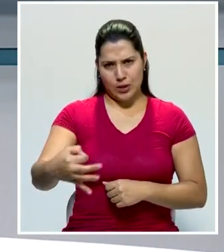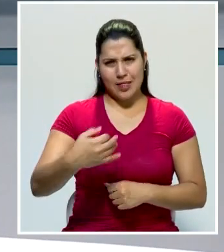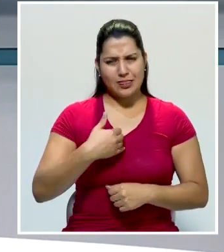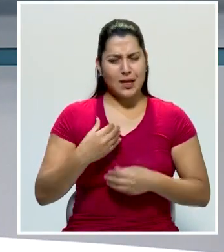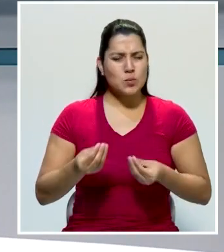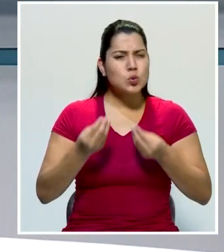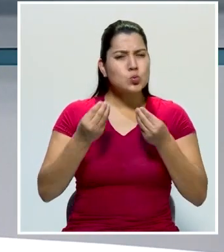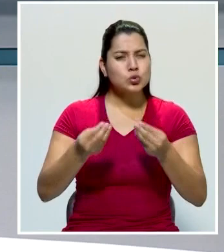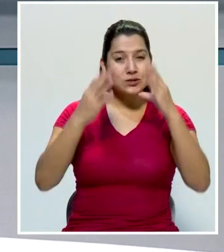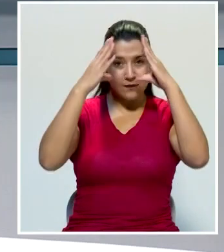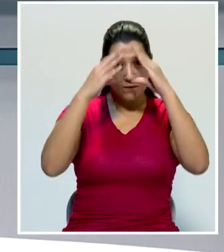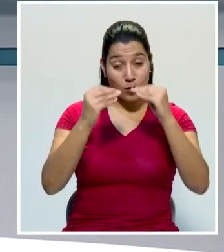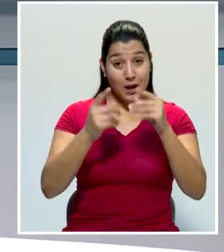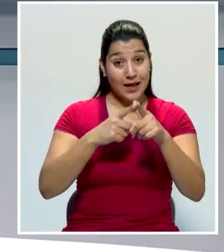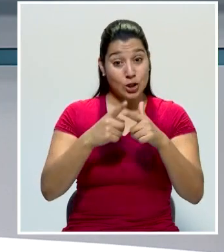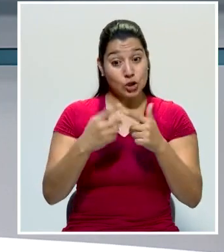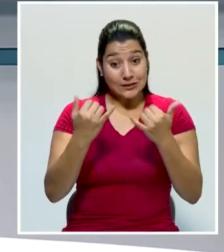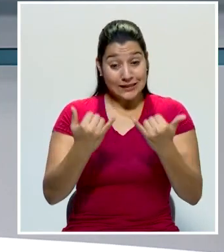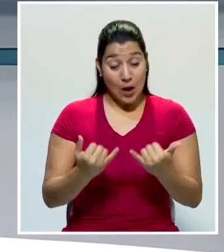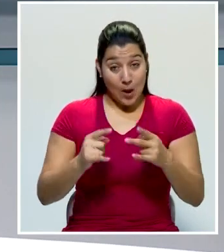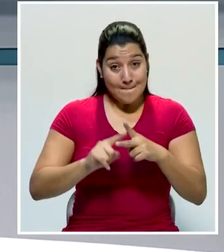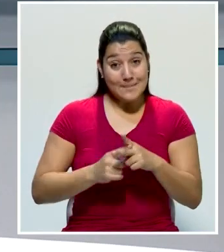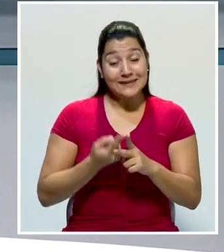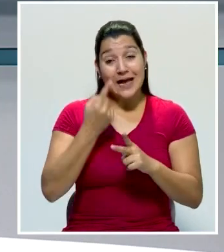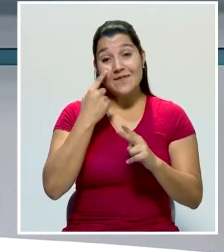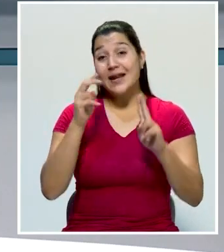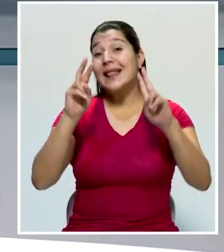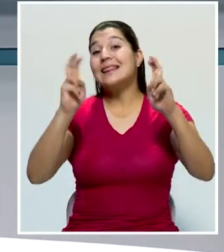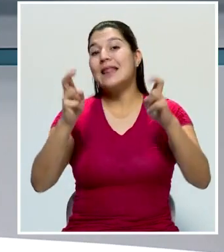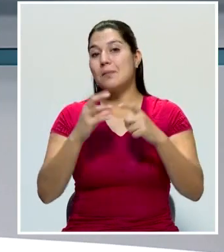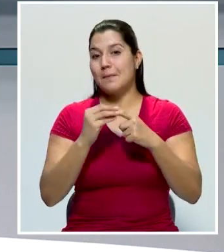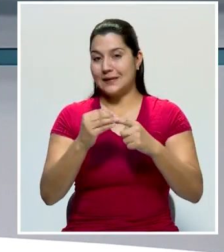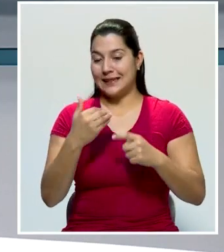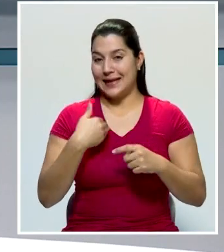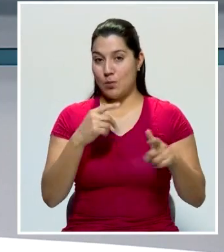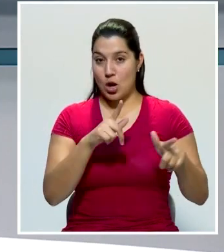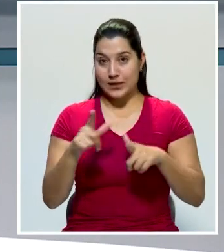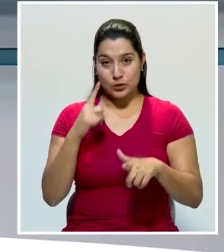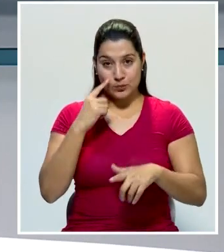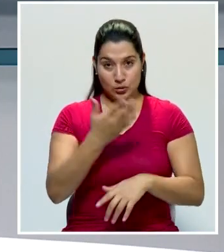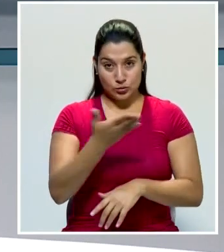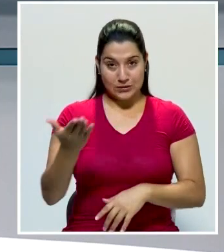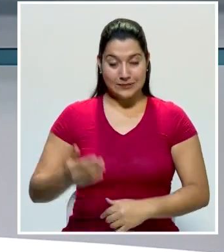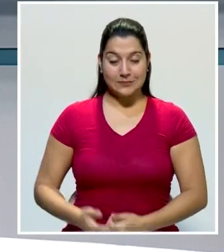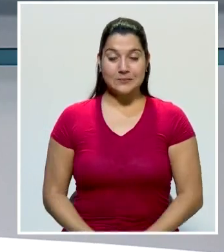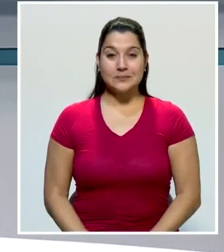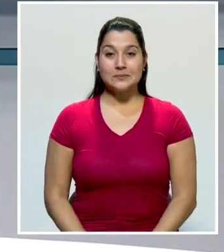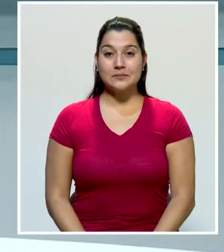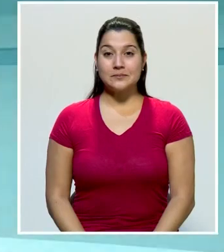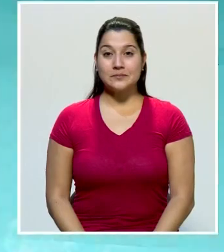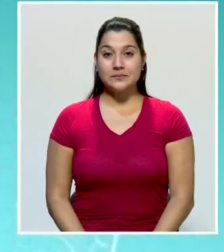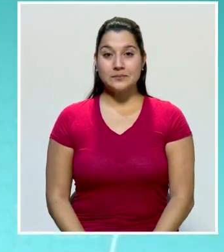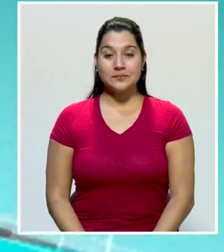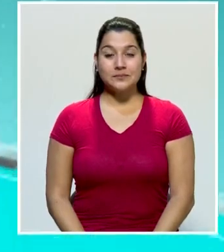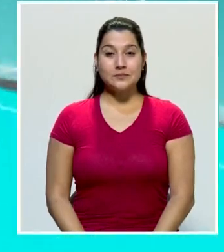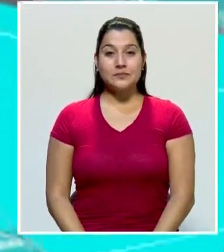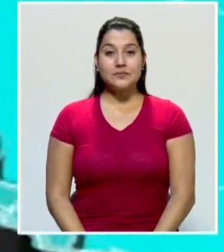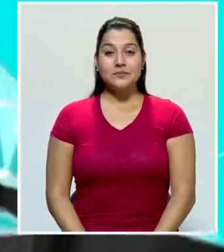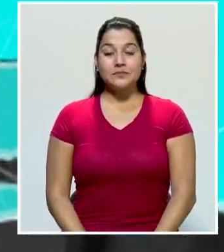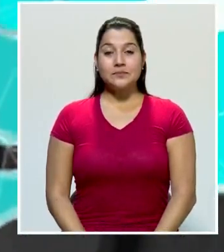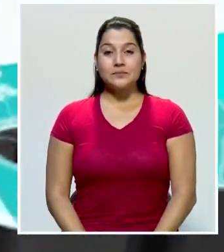agenda intensa, así que vamos ahora a ver los titulares que preparamos para ustedes. Adelante.